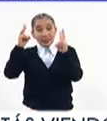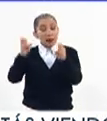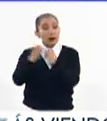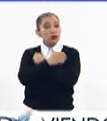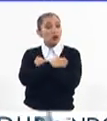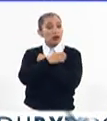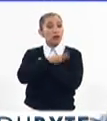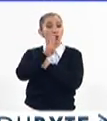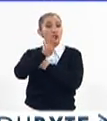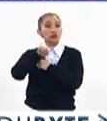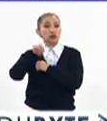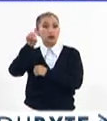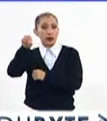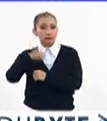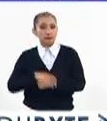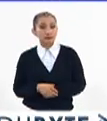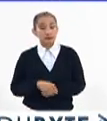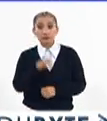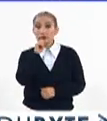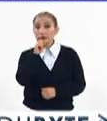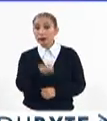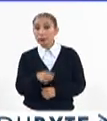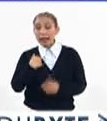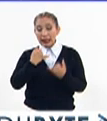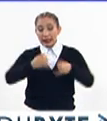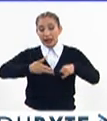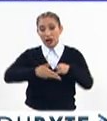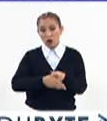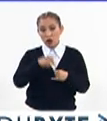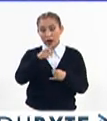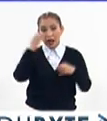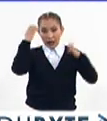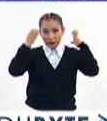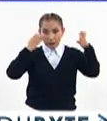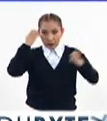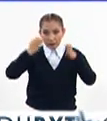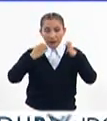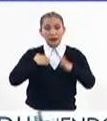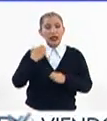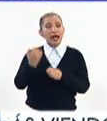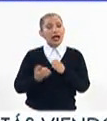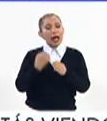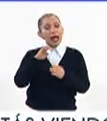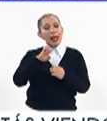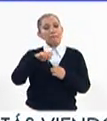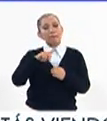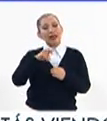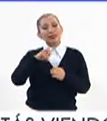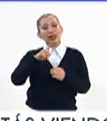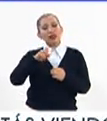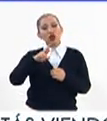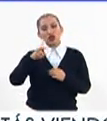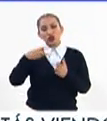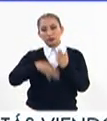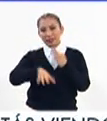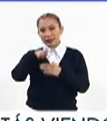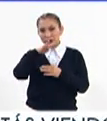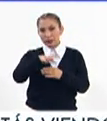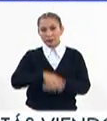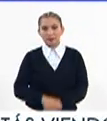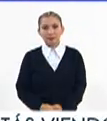de la educación 4.0, además de que se inauguró la Expo Emprendedor